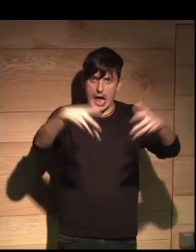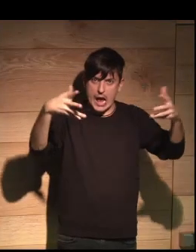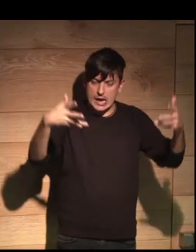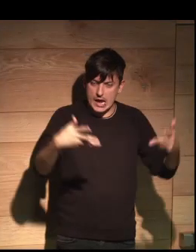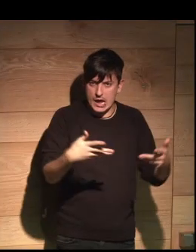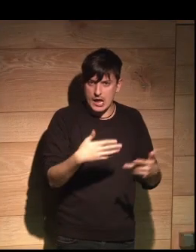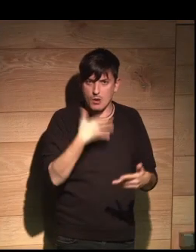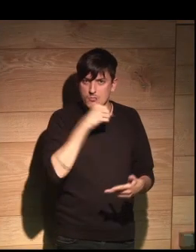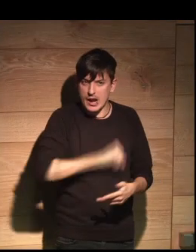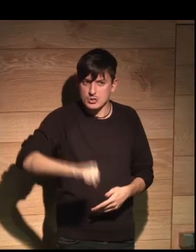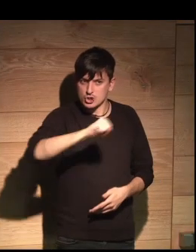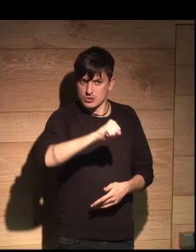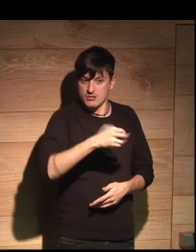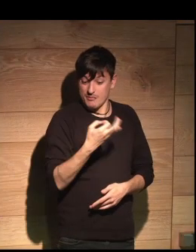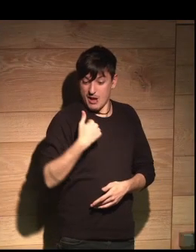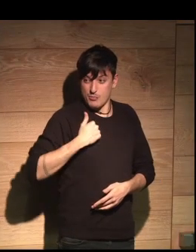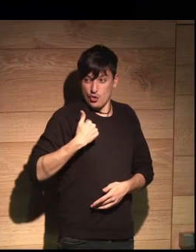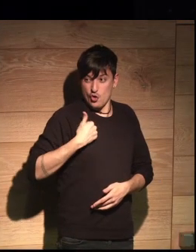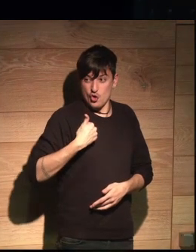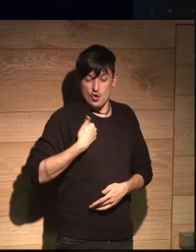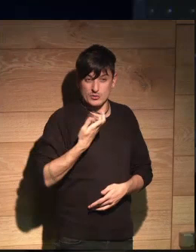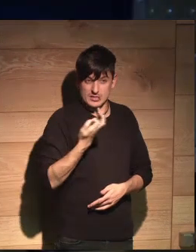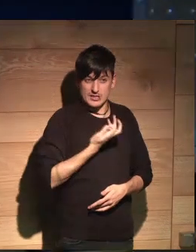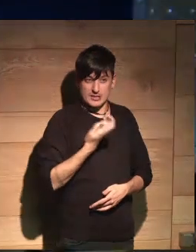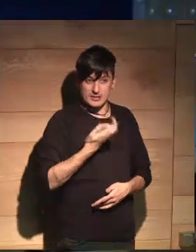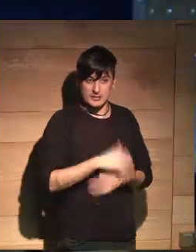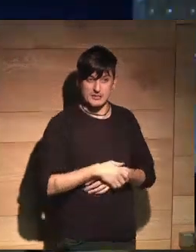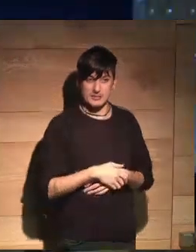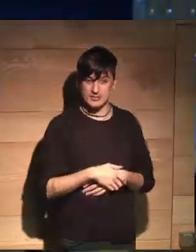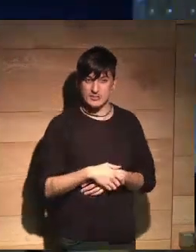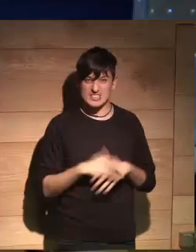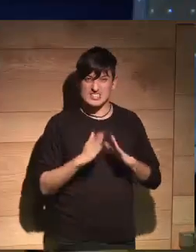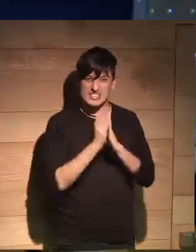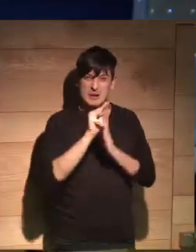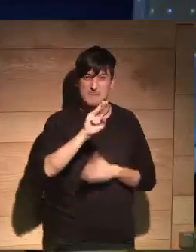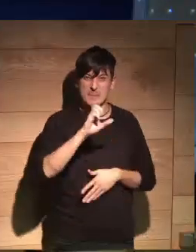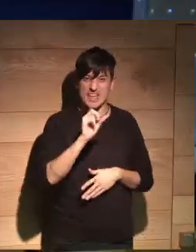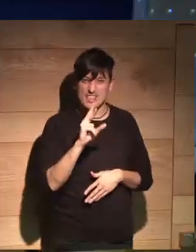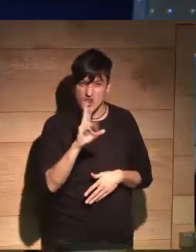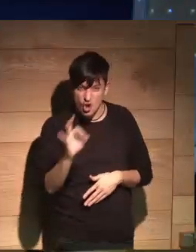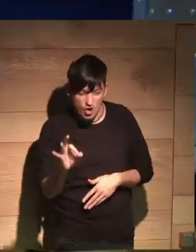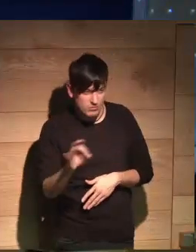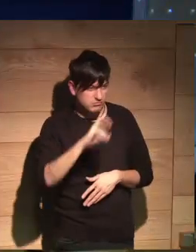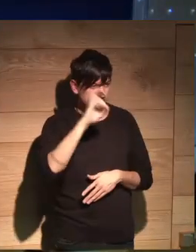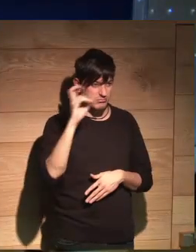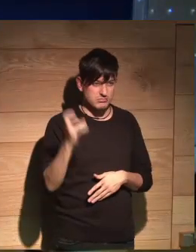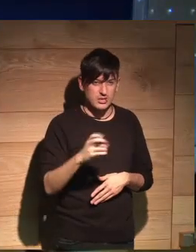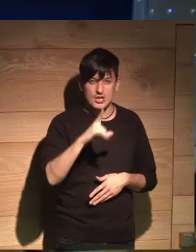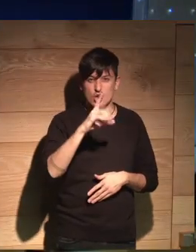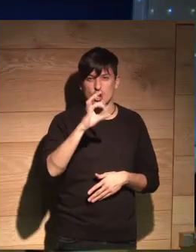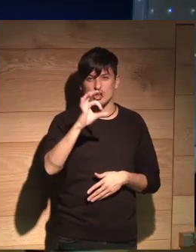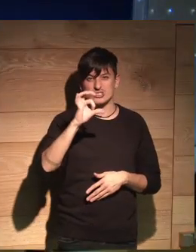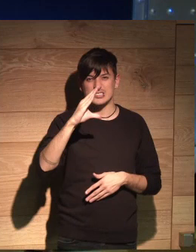increíble. No, y hay que aprovechar eso. Tanto San Pedro Manrique, la nit del Foc, los castells